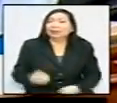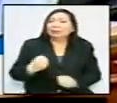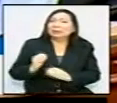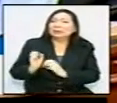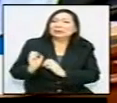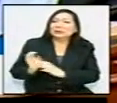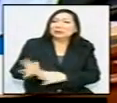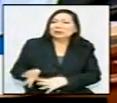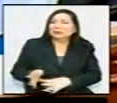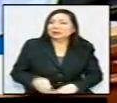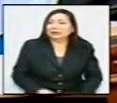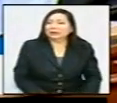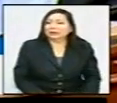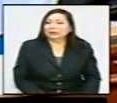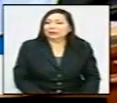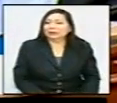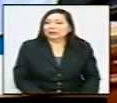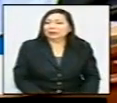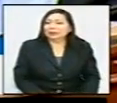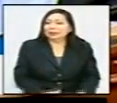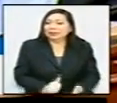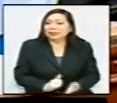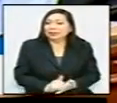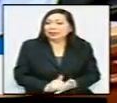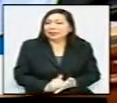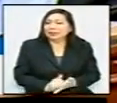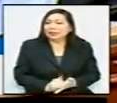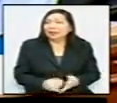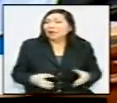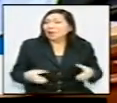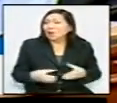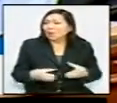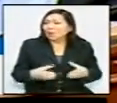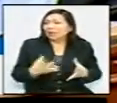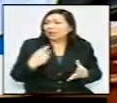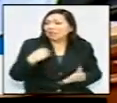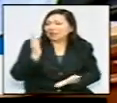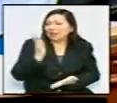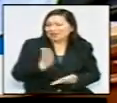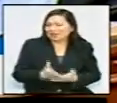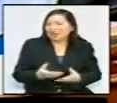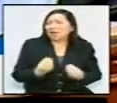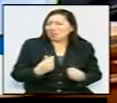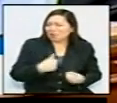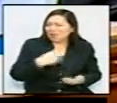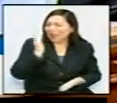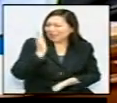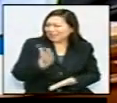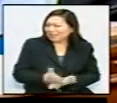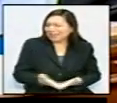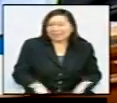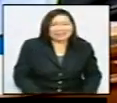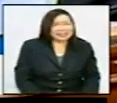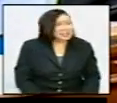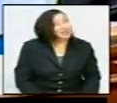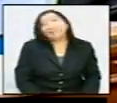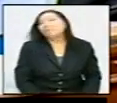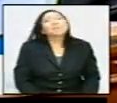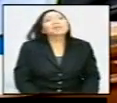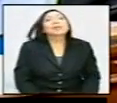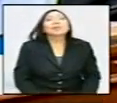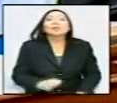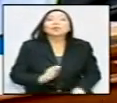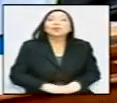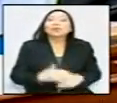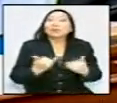desprestigiarme hasta tal punto de que la comisión me quiera sancionar. Creo yo que